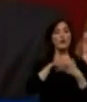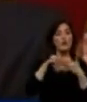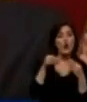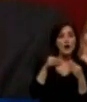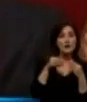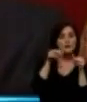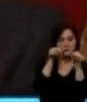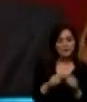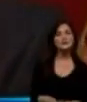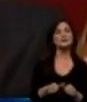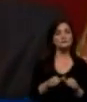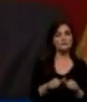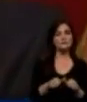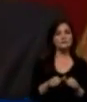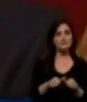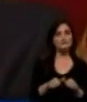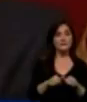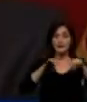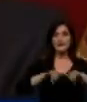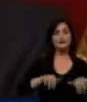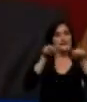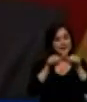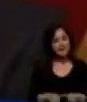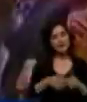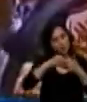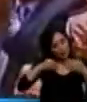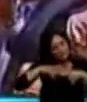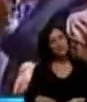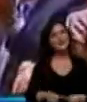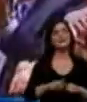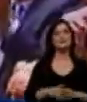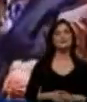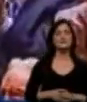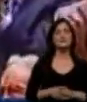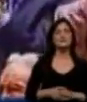la dolarización. Vamos a sostener la dolarización.